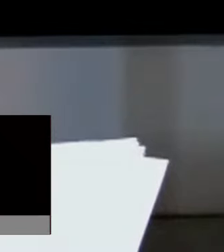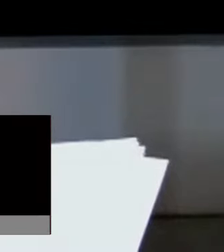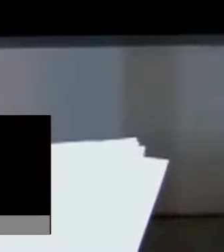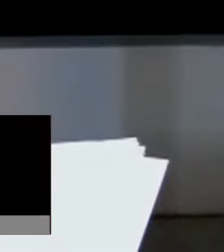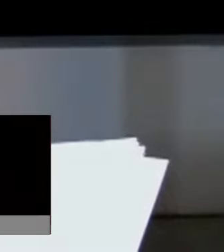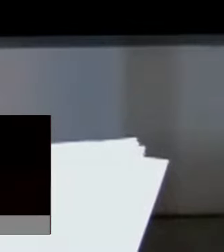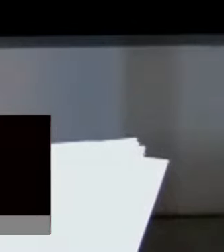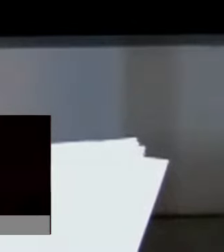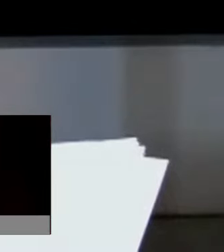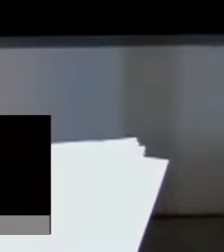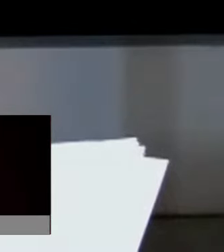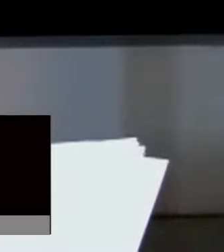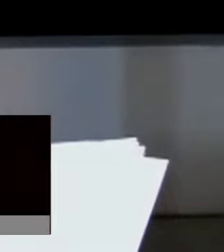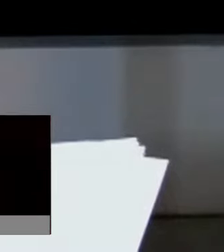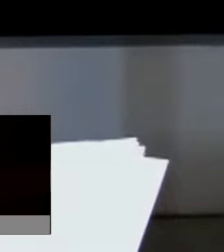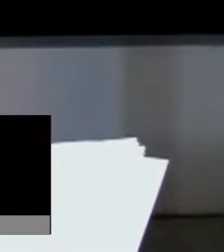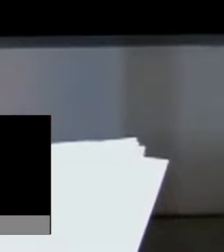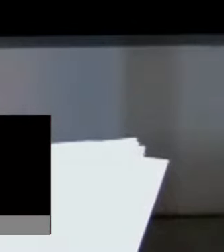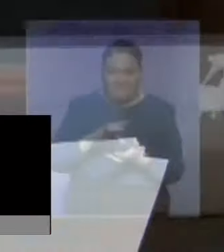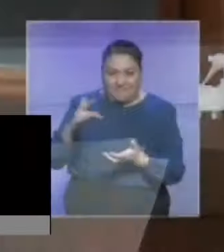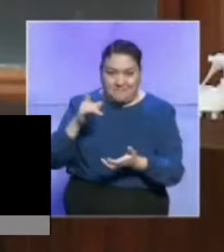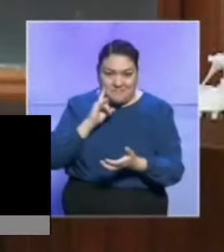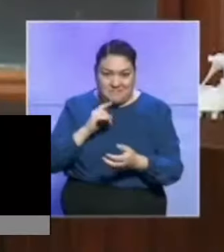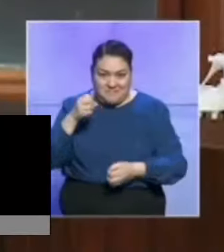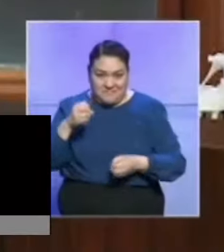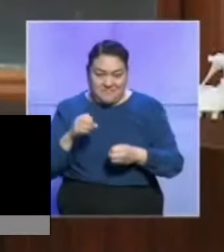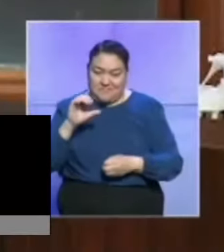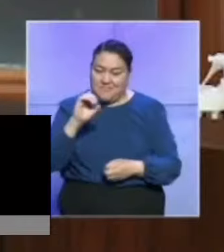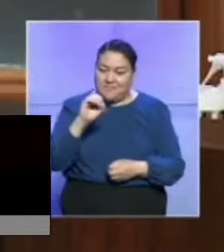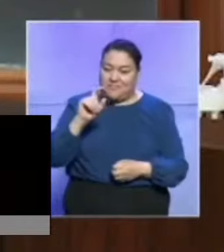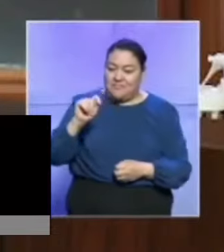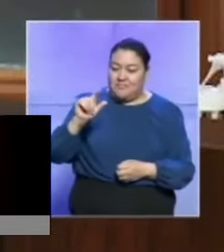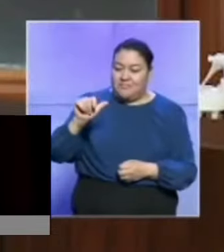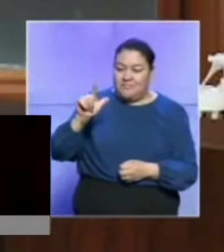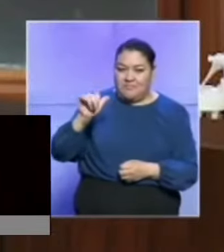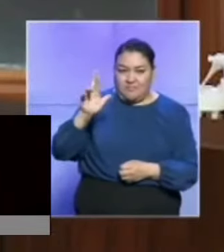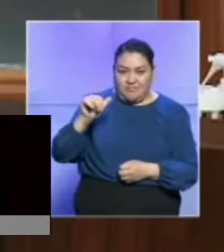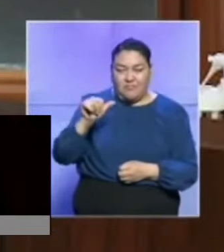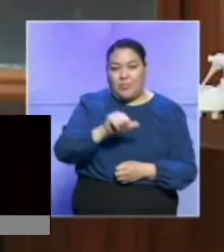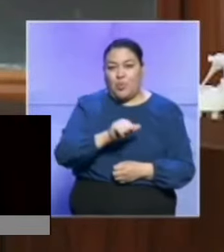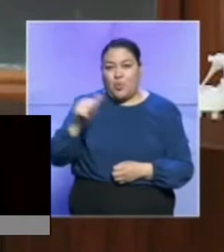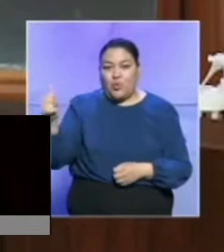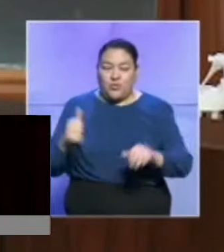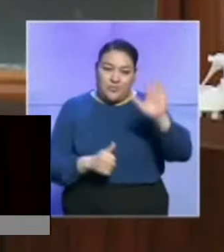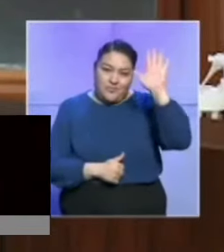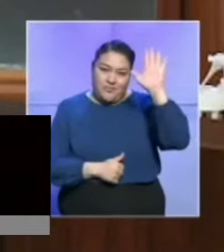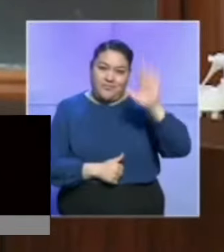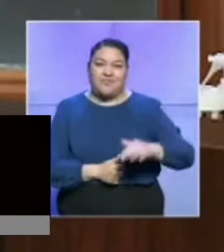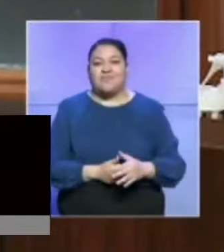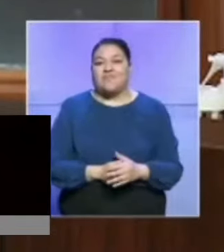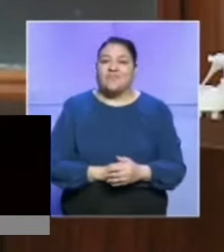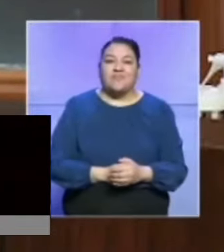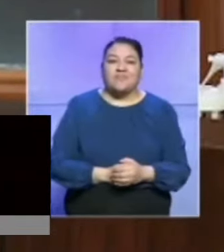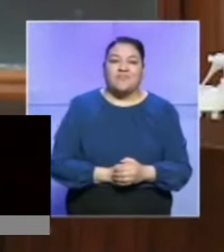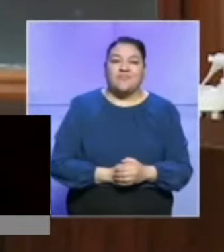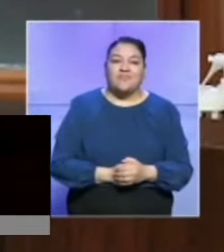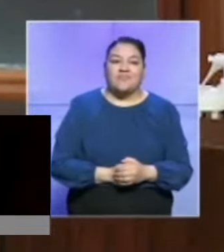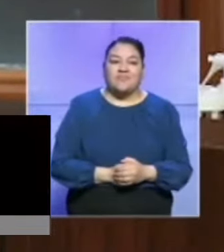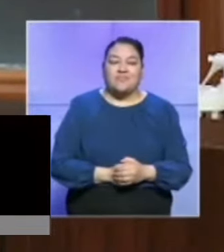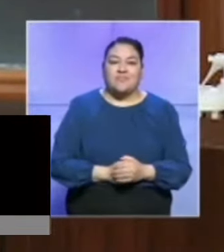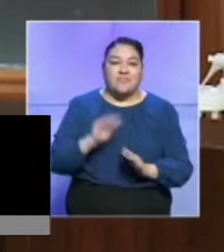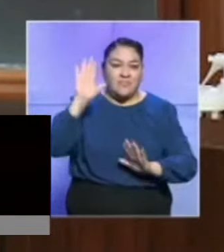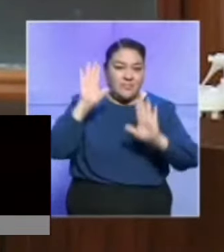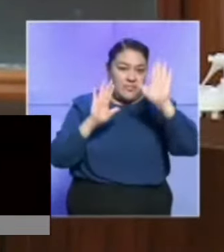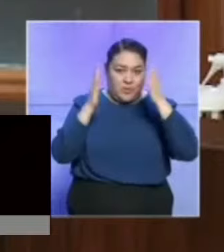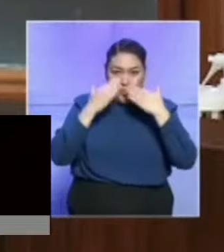magistrada. Gracias, Juan. Pues, primero poner un poco en contexto qué fue lo que pasó, qué fue lo que se solicitó por parte del Instituto